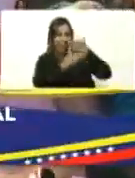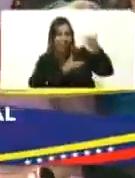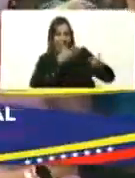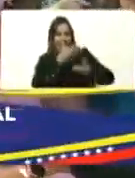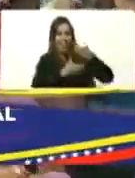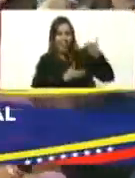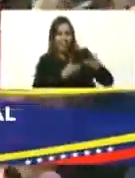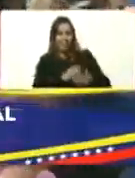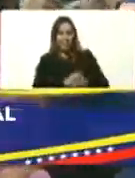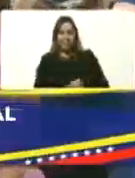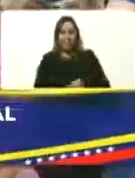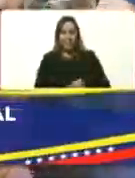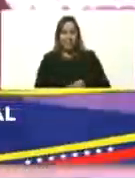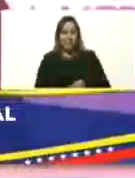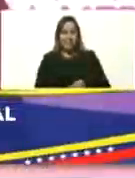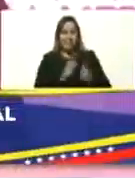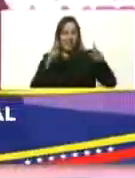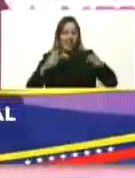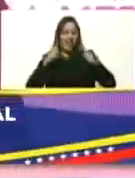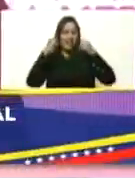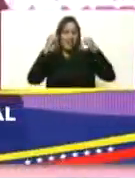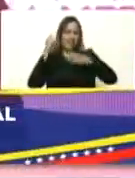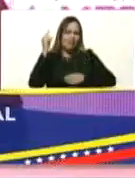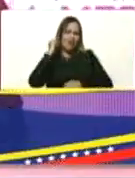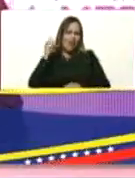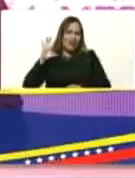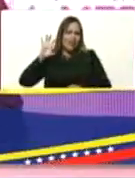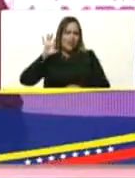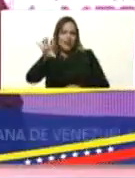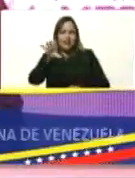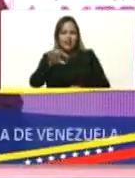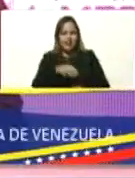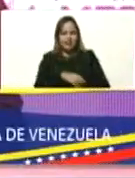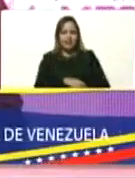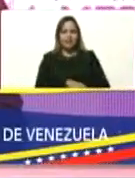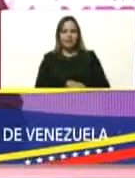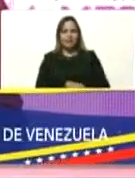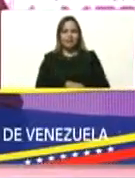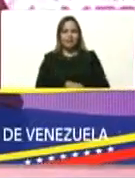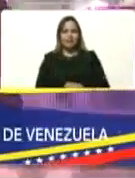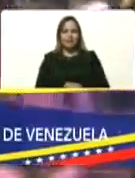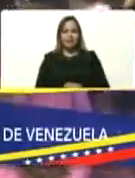alborotadas. ¡Que viva la mujer de la patria!